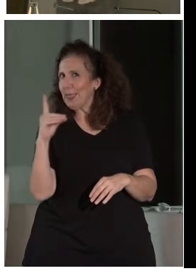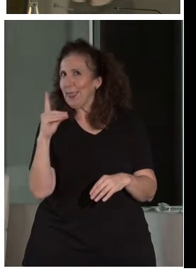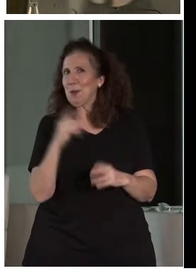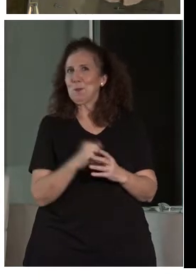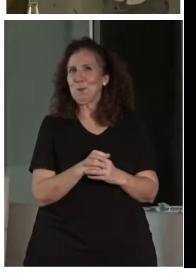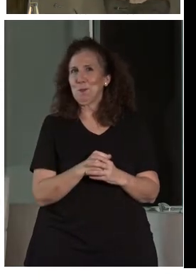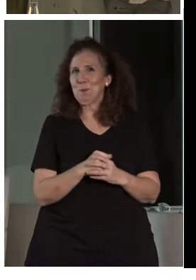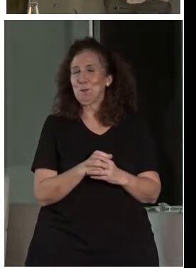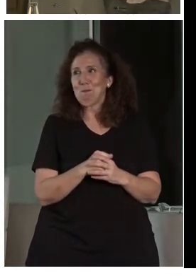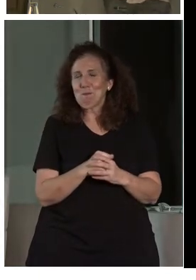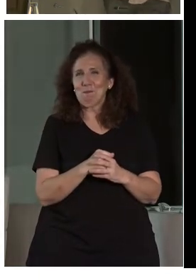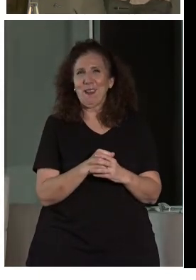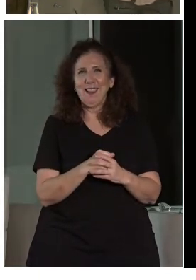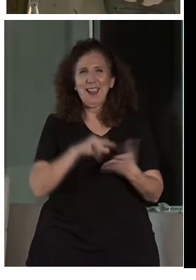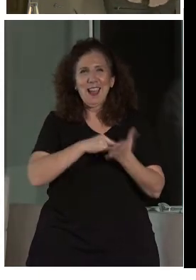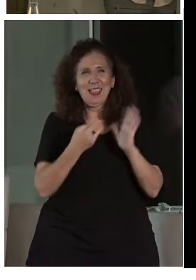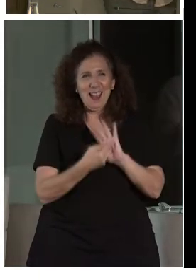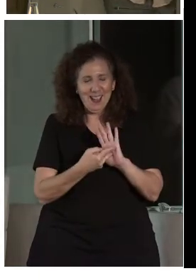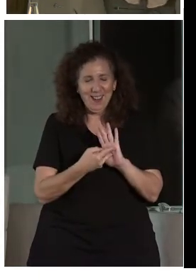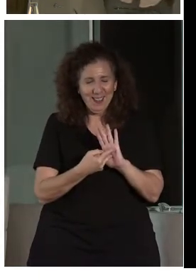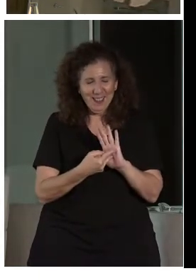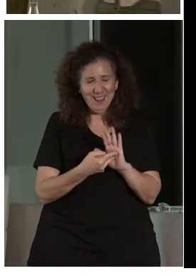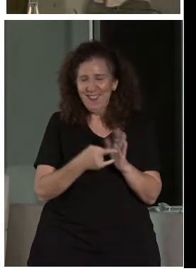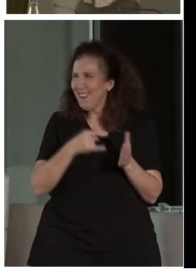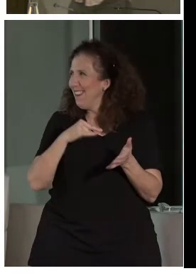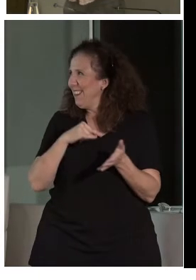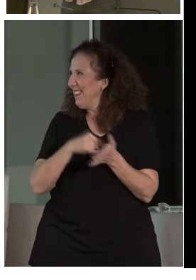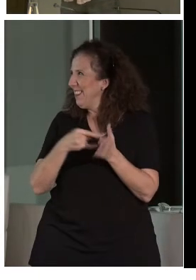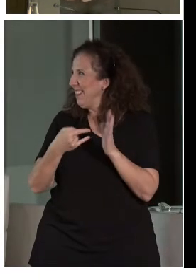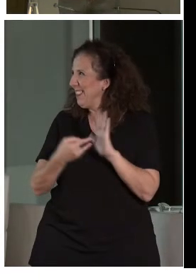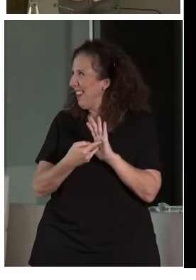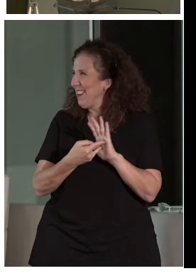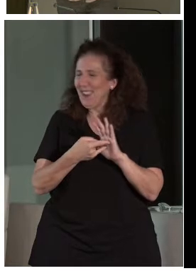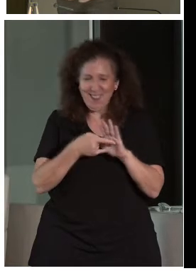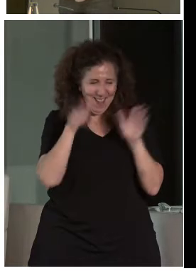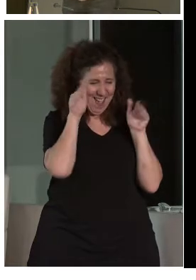A los técnicos en atención a personas en situación de dependencia.